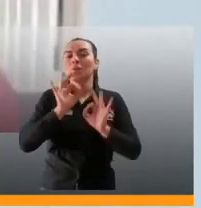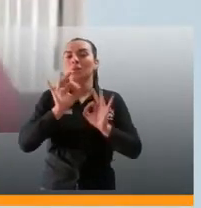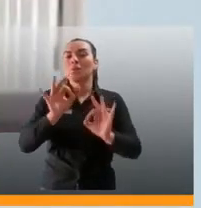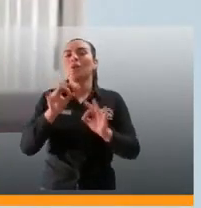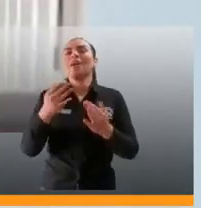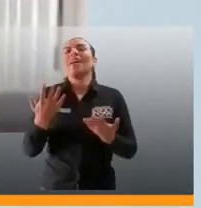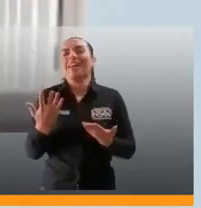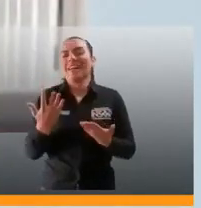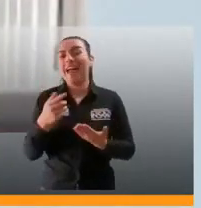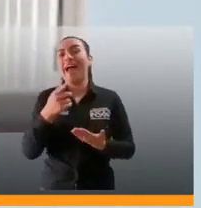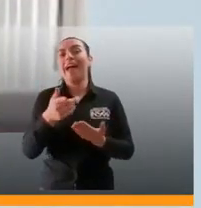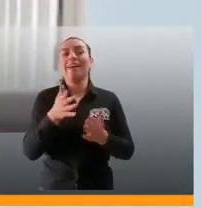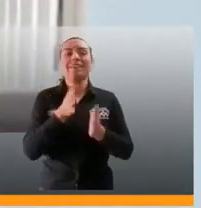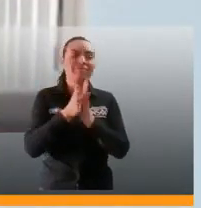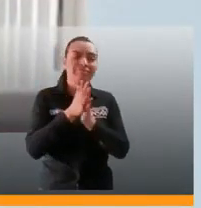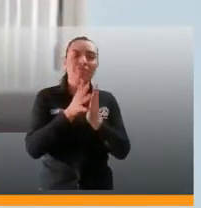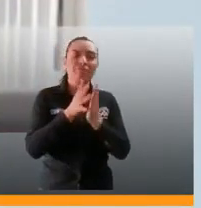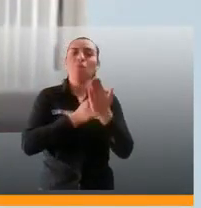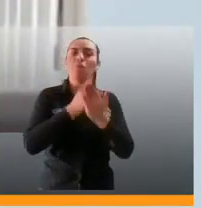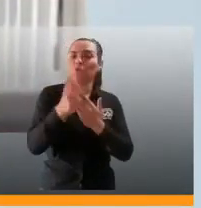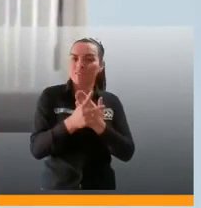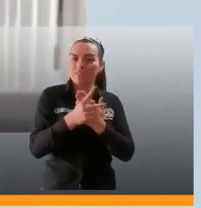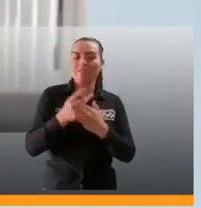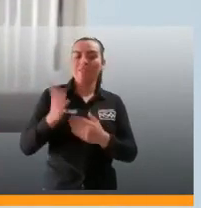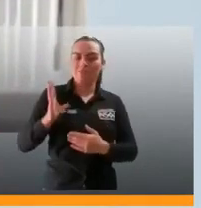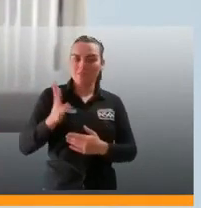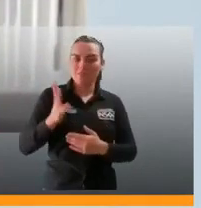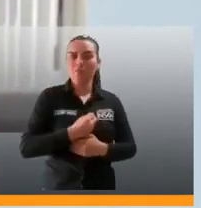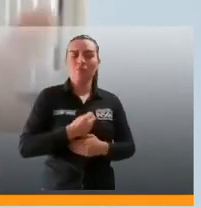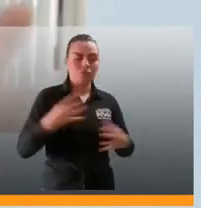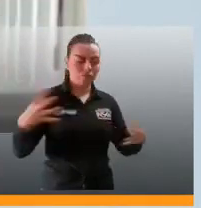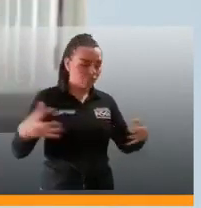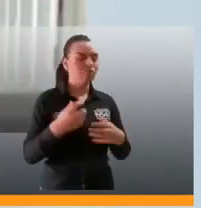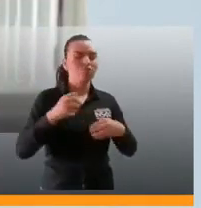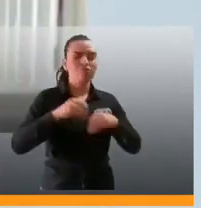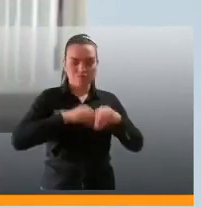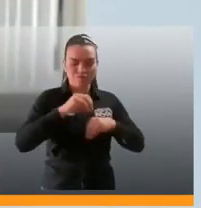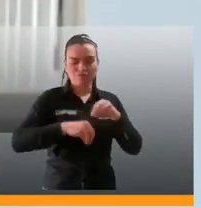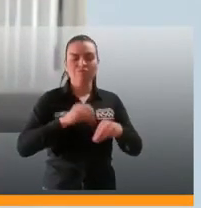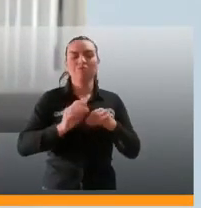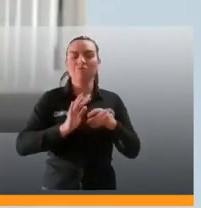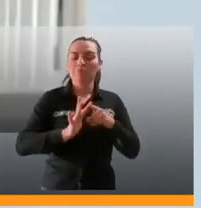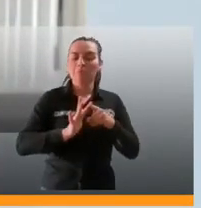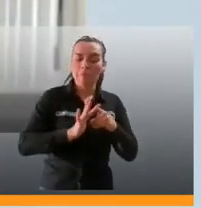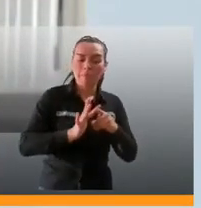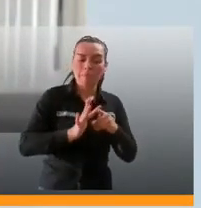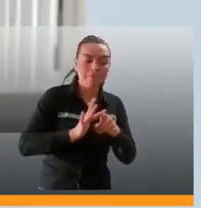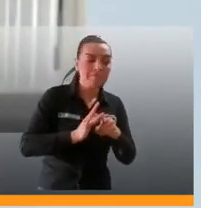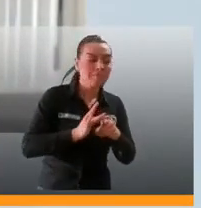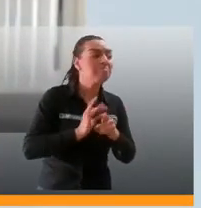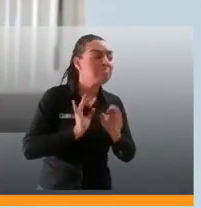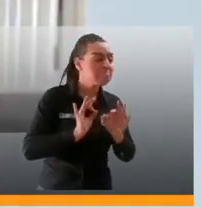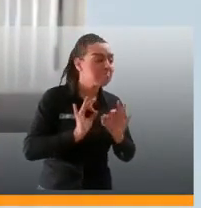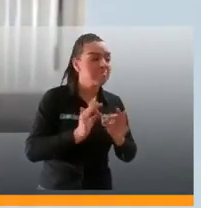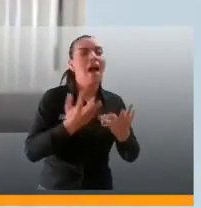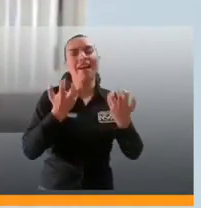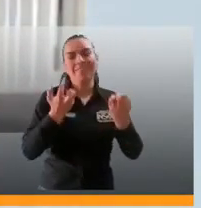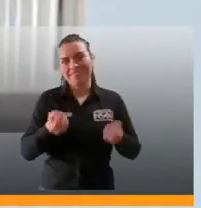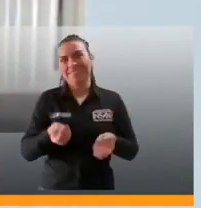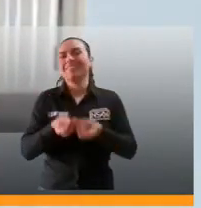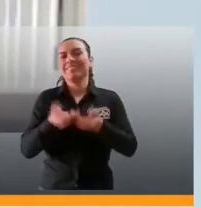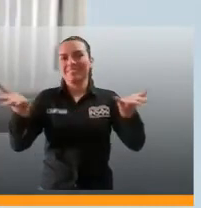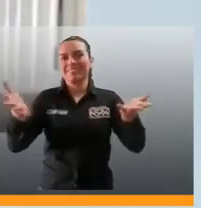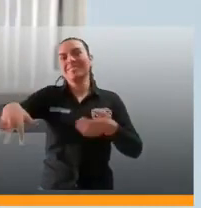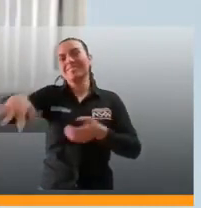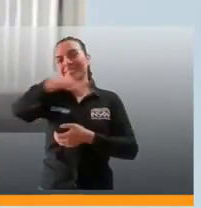fue el proyecto que hicimos entre todos y que estamos implementando y que queremos compartir con las otras instituciones. Creo que